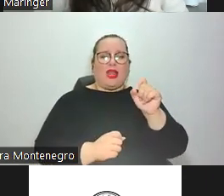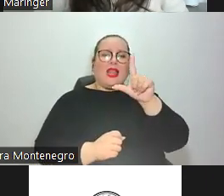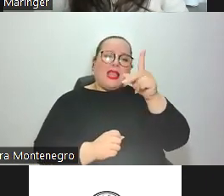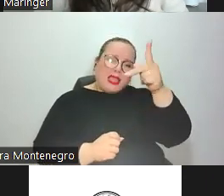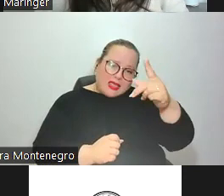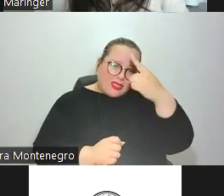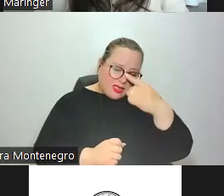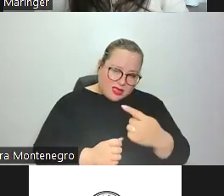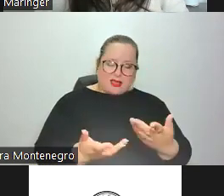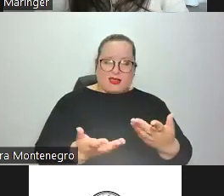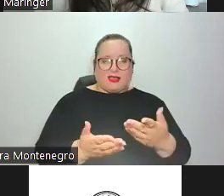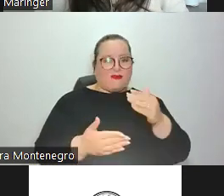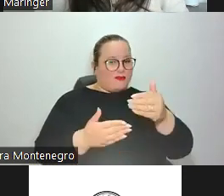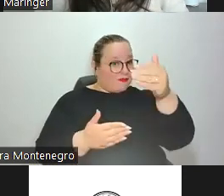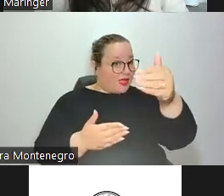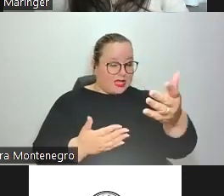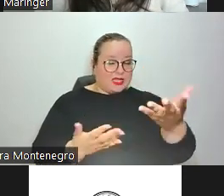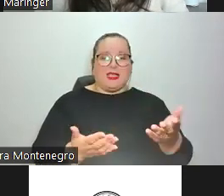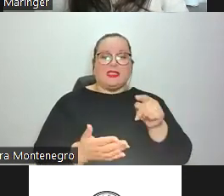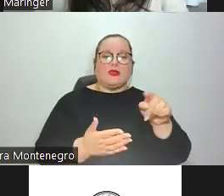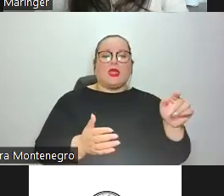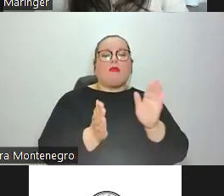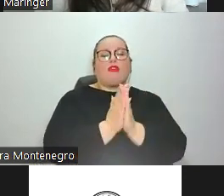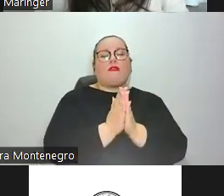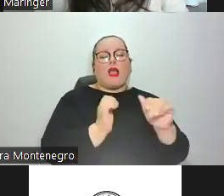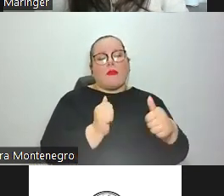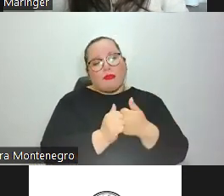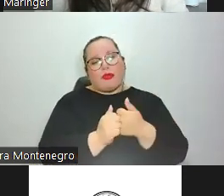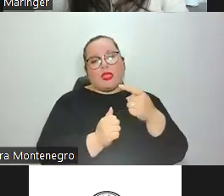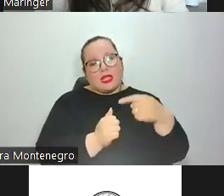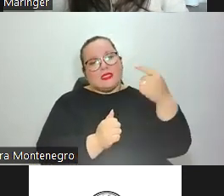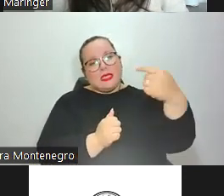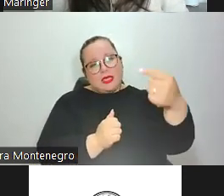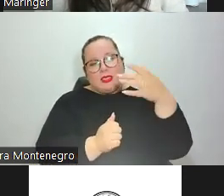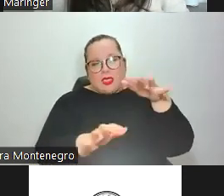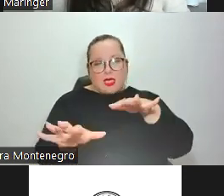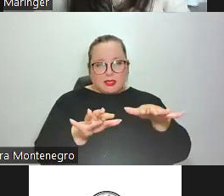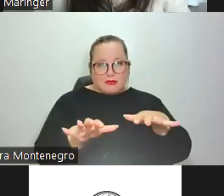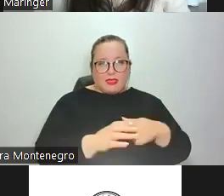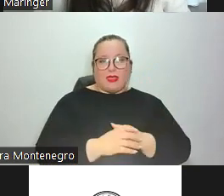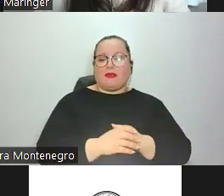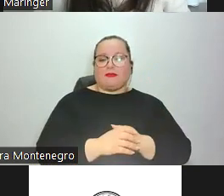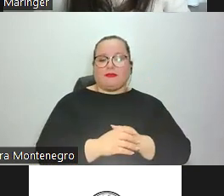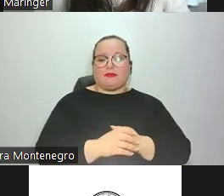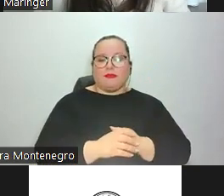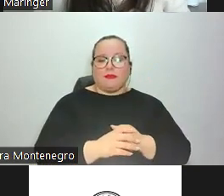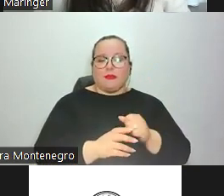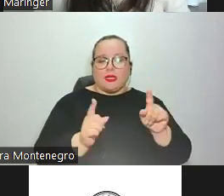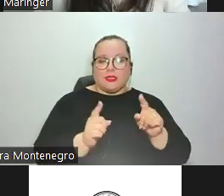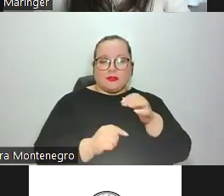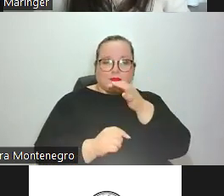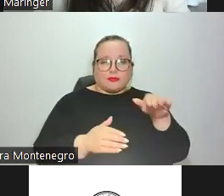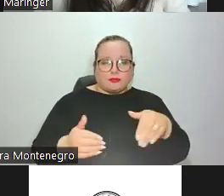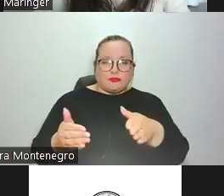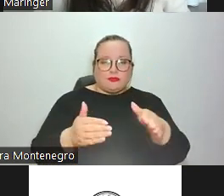Falta tanto hacia adelante, así que sigan acompañándonos en las siguientes actividades. Ahí está poniendo la ruta para que